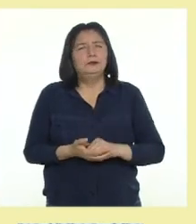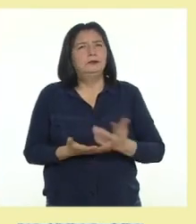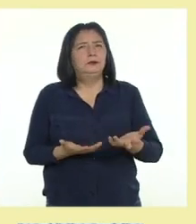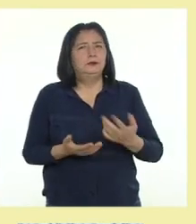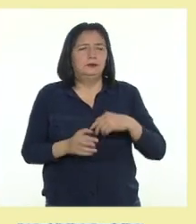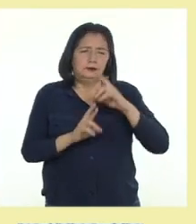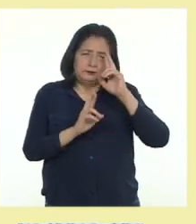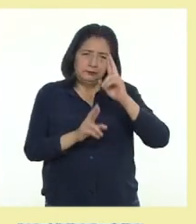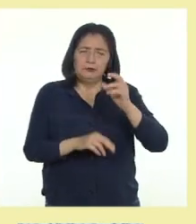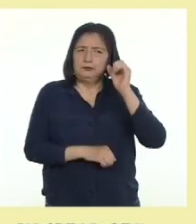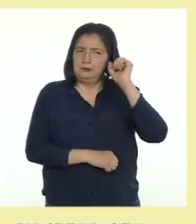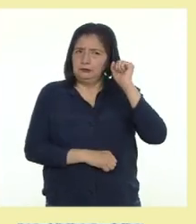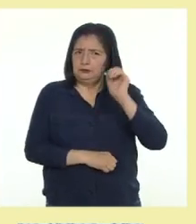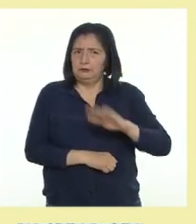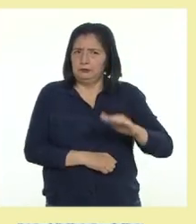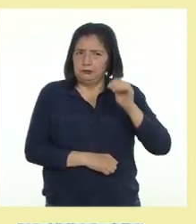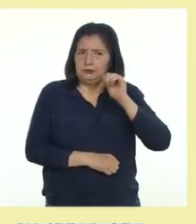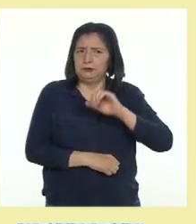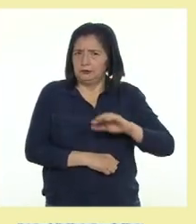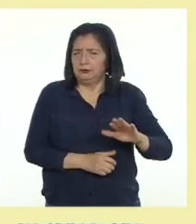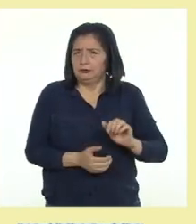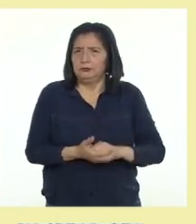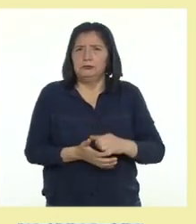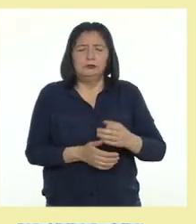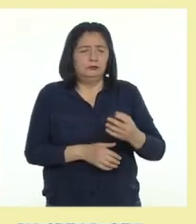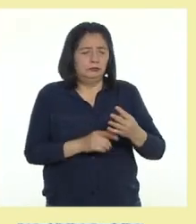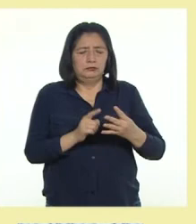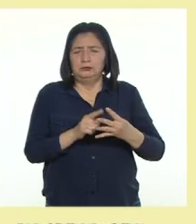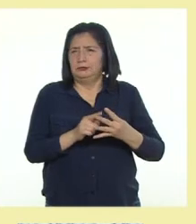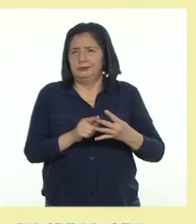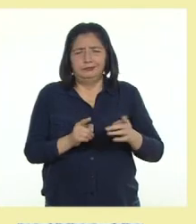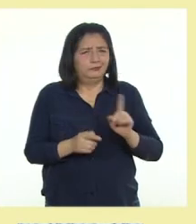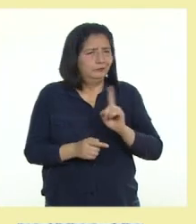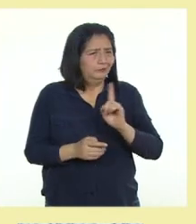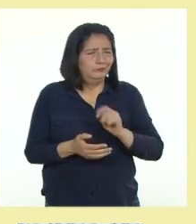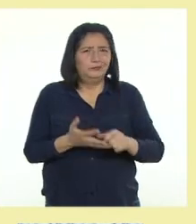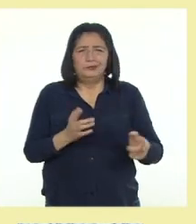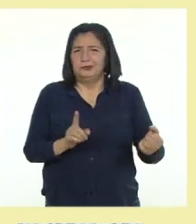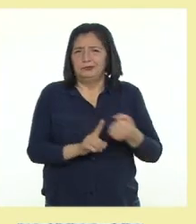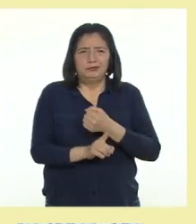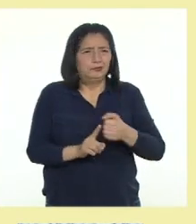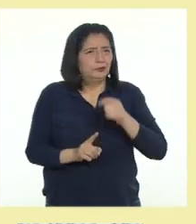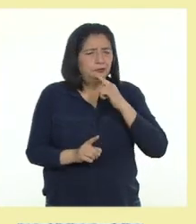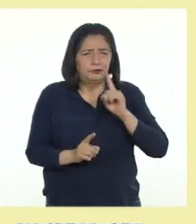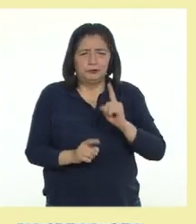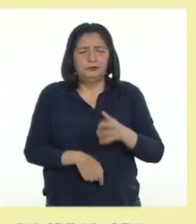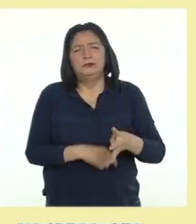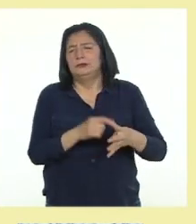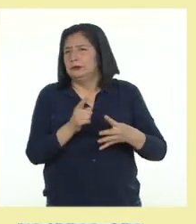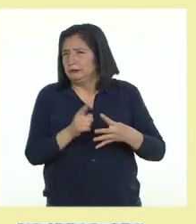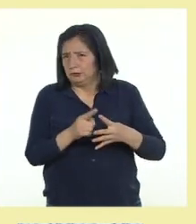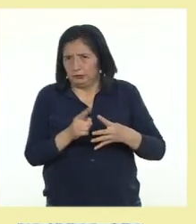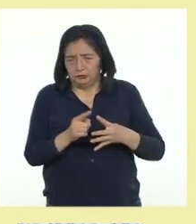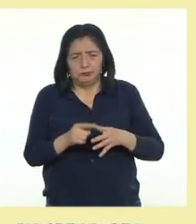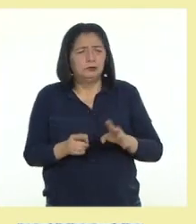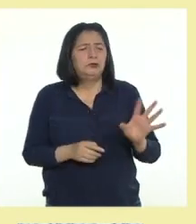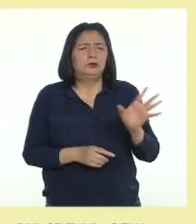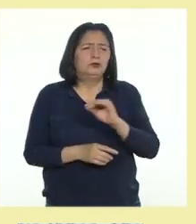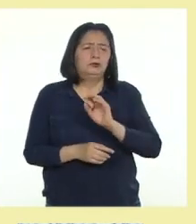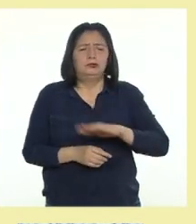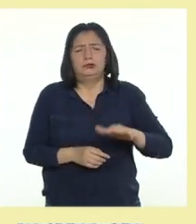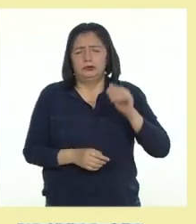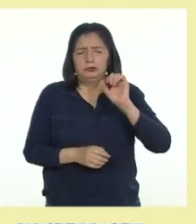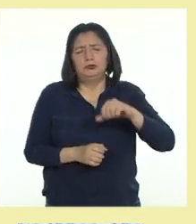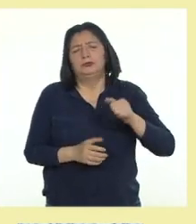se respeten los derechos de las niñas y los niños, que ya no haya más violencia contra la mujer y, por último, que todos los